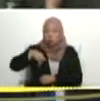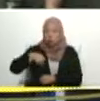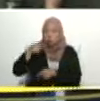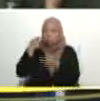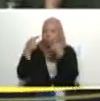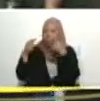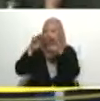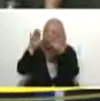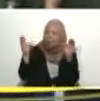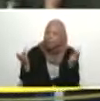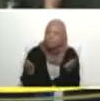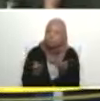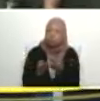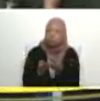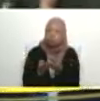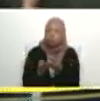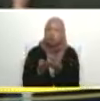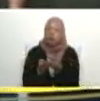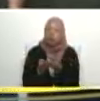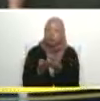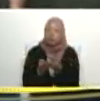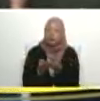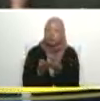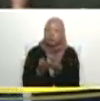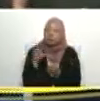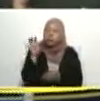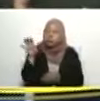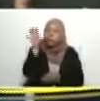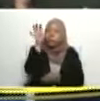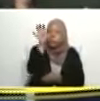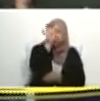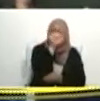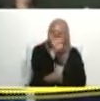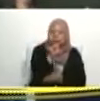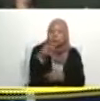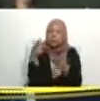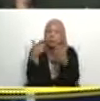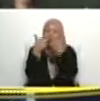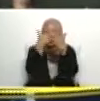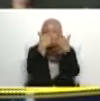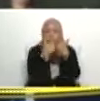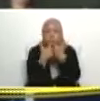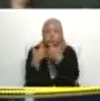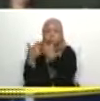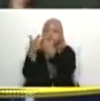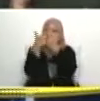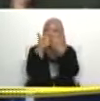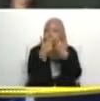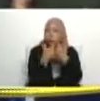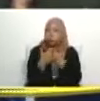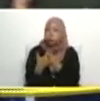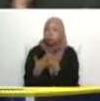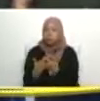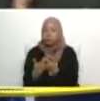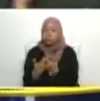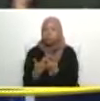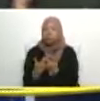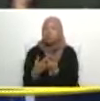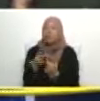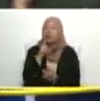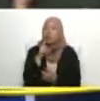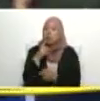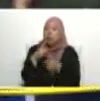en el mundo y vemos como todo está hilvanado, me atrevo a decirlo, financiado